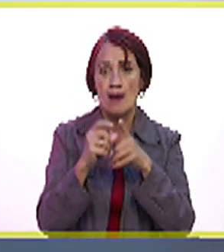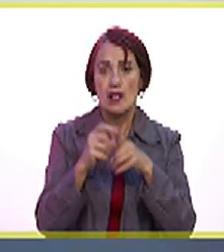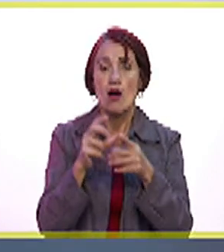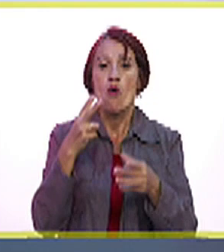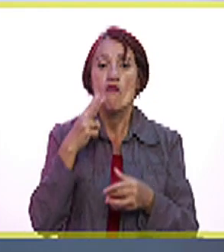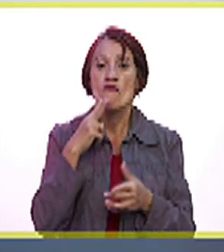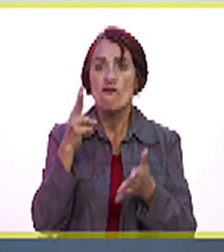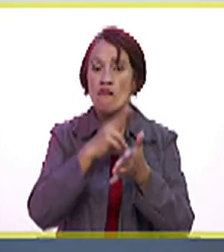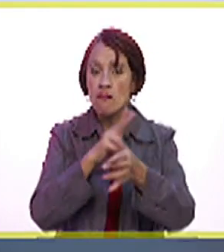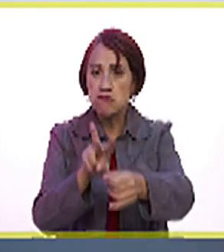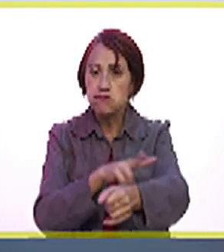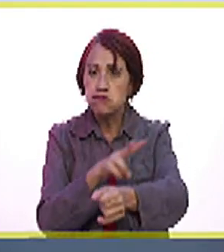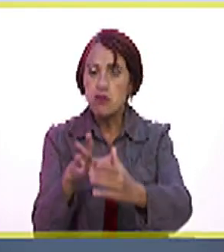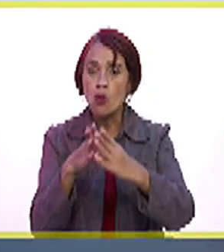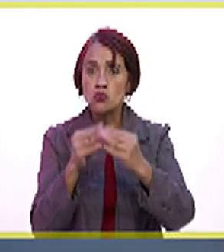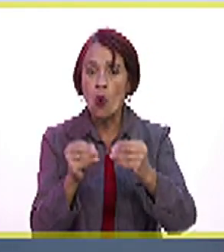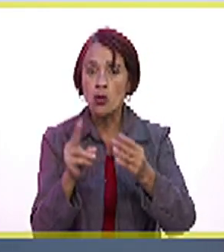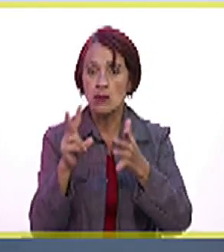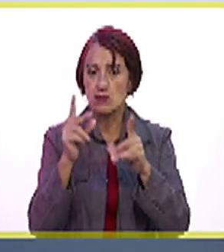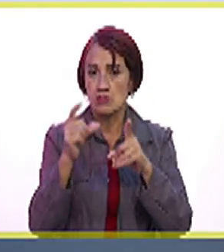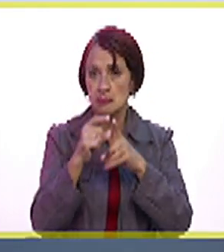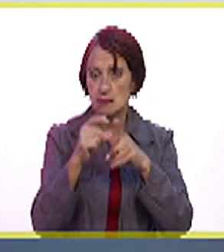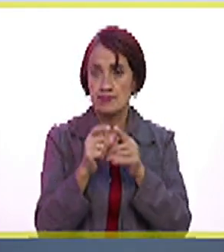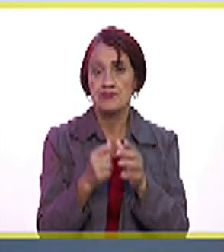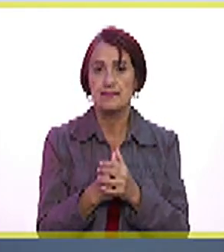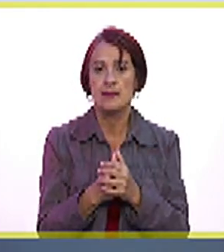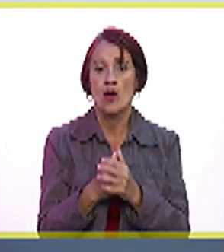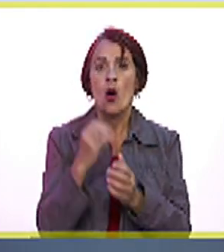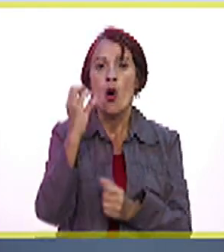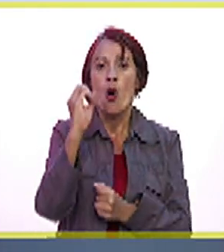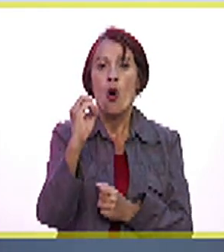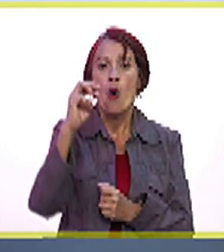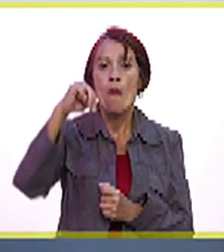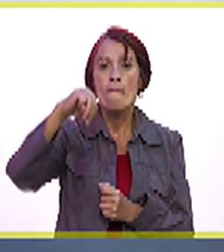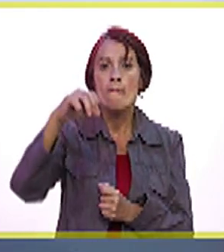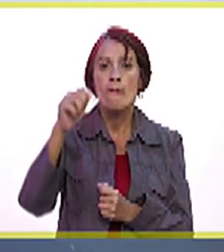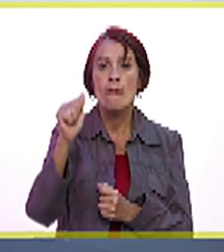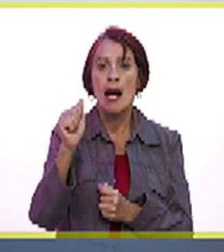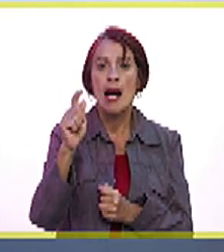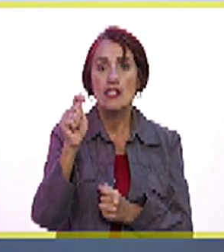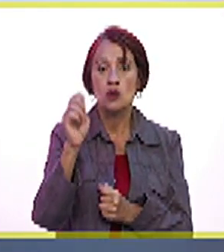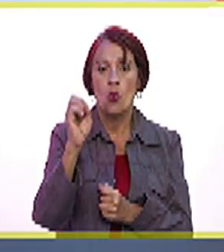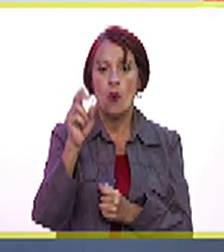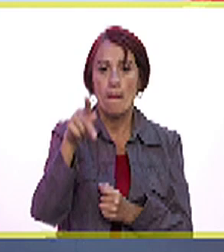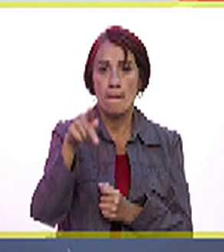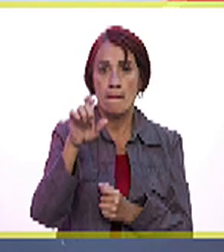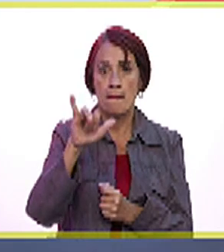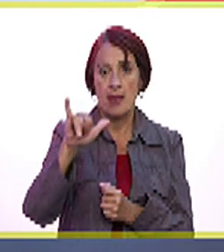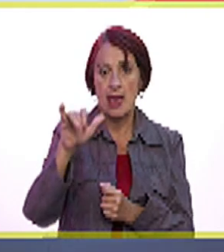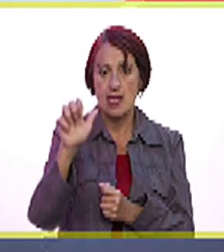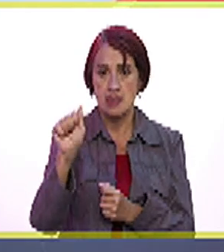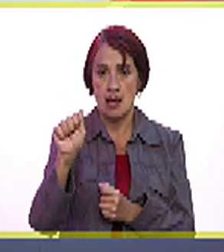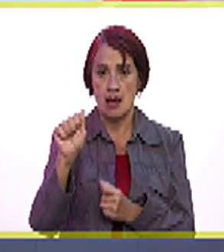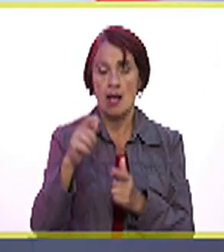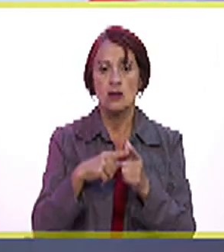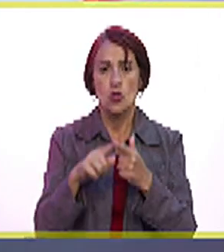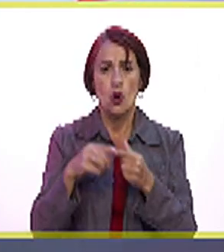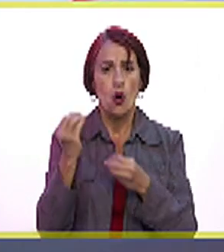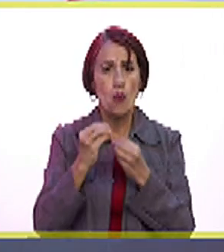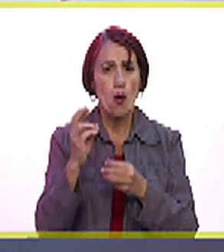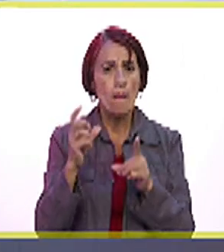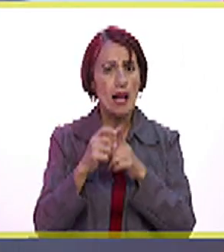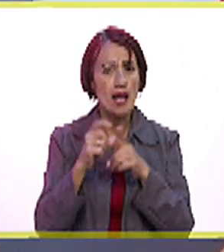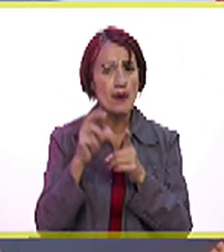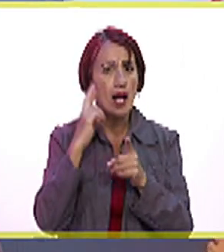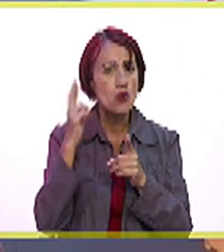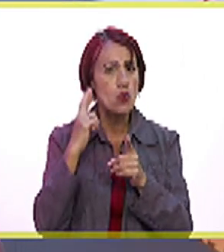verso o enunciado. Y la onomatopeya es una palabra formada mayormente por sonidos. Por ejemplo,